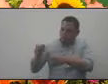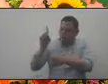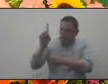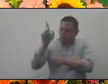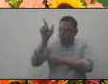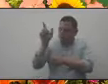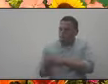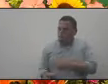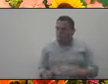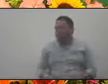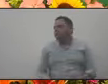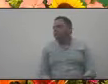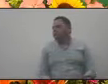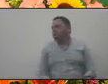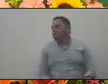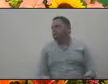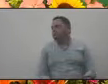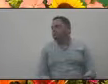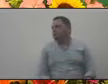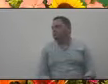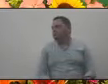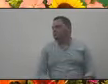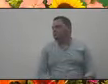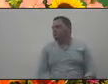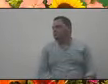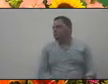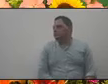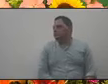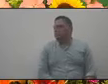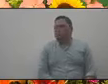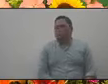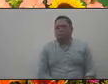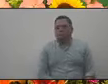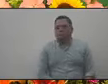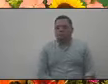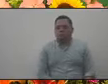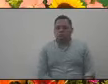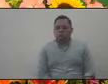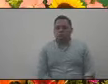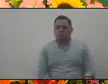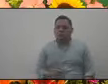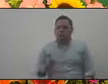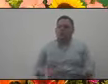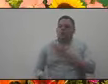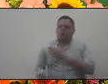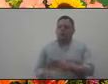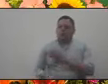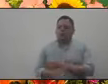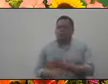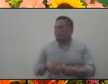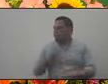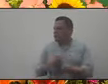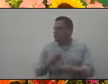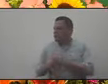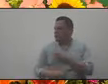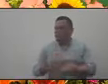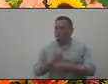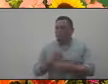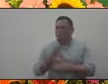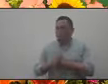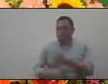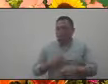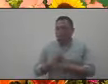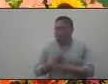persona que no en vano, año tras año, sigue trabajando acá en la entidad que nos tenía acostumbradas a